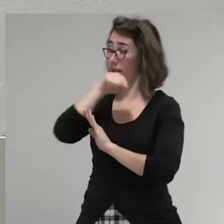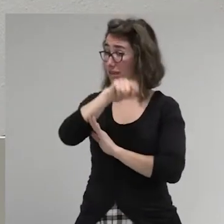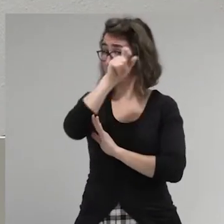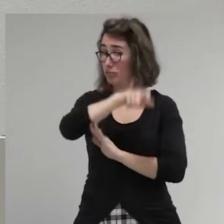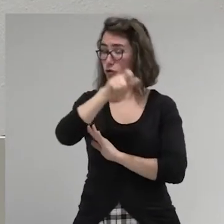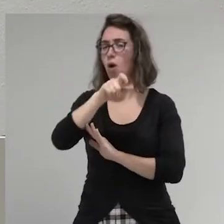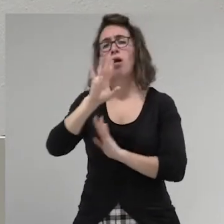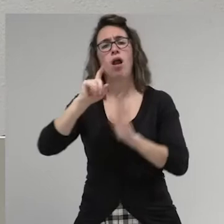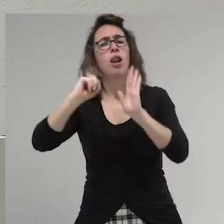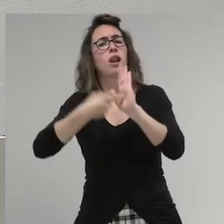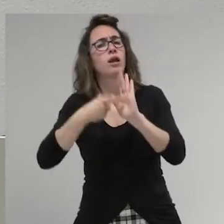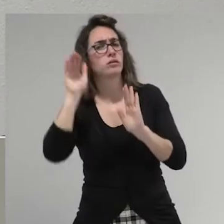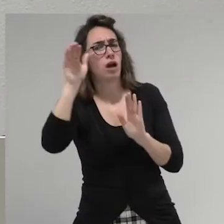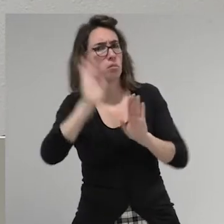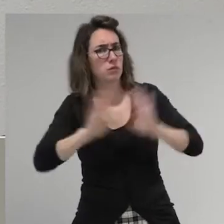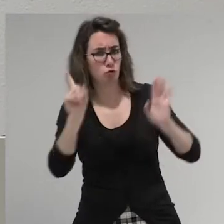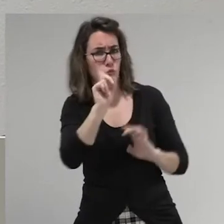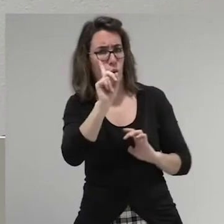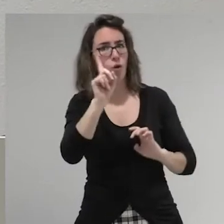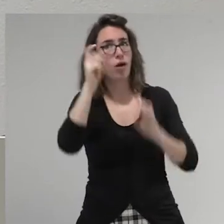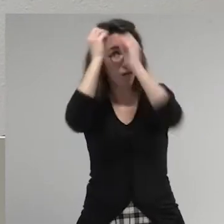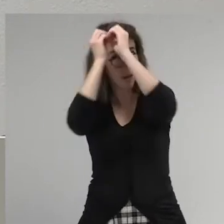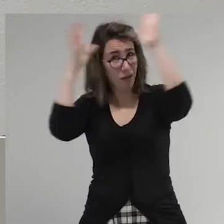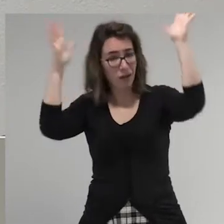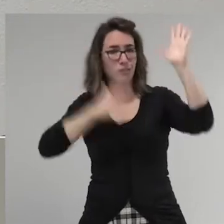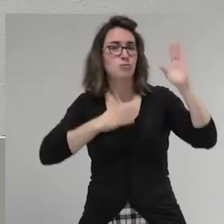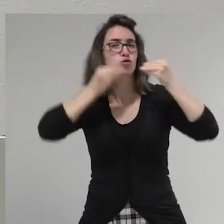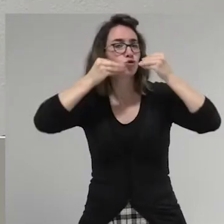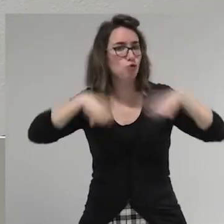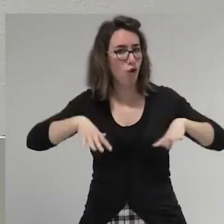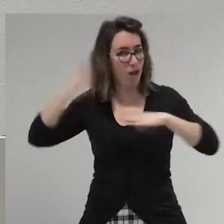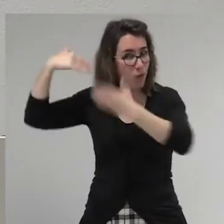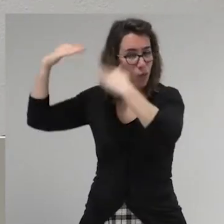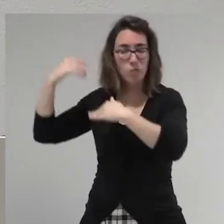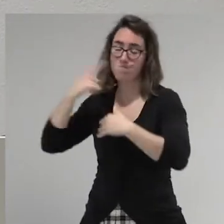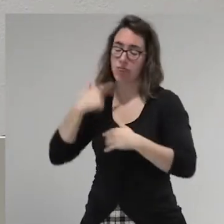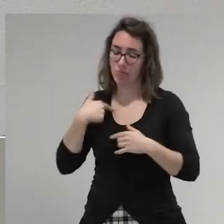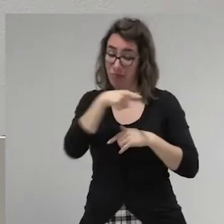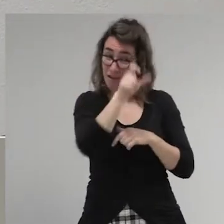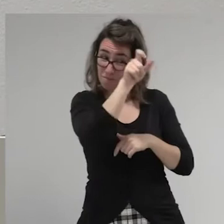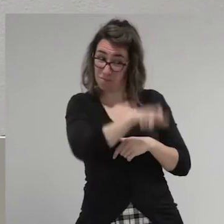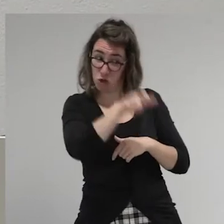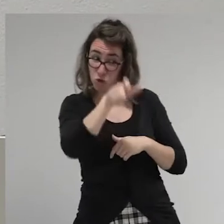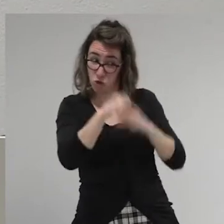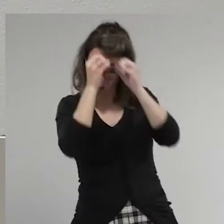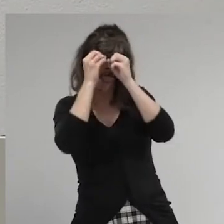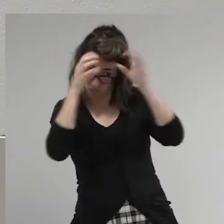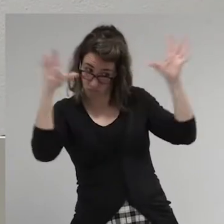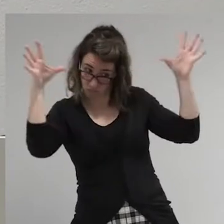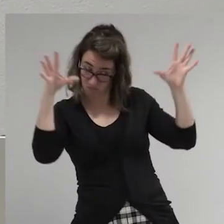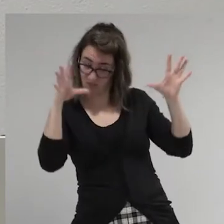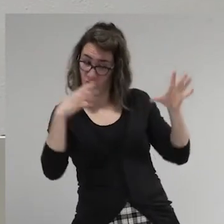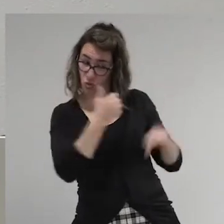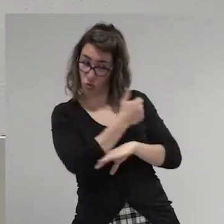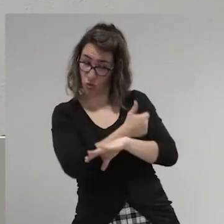solo la ley de extranjería, sino todo su imaginario colonial le dice que esos cuerpos no son representativos de la ciudadanía,